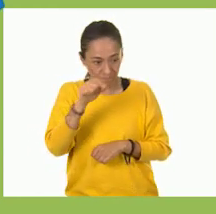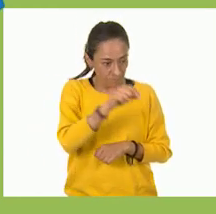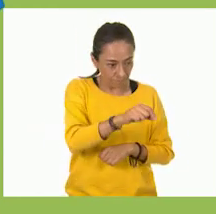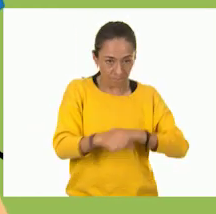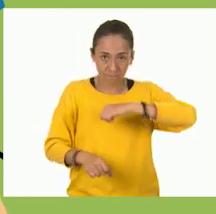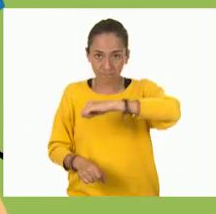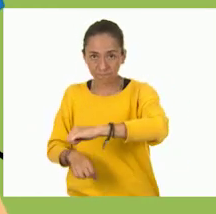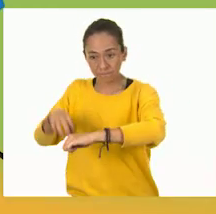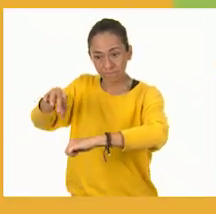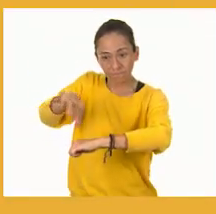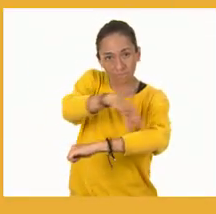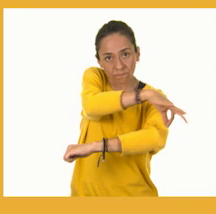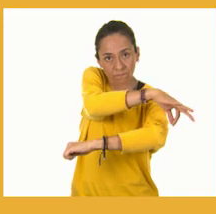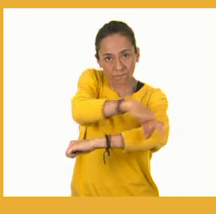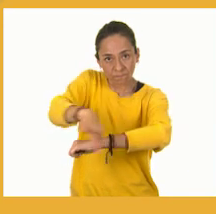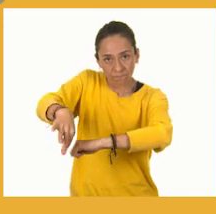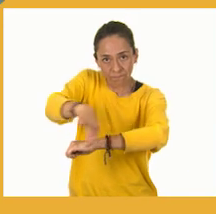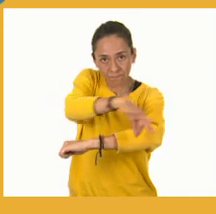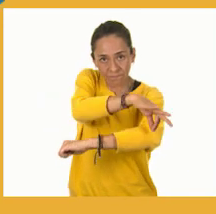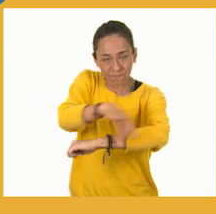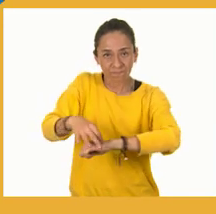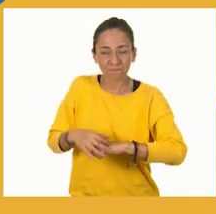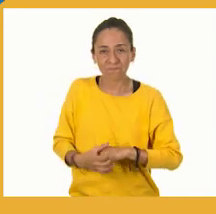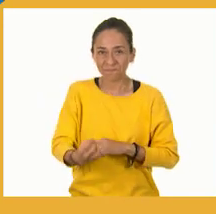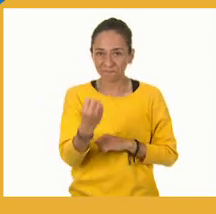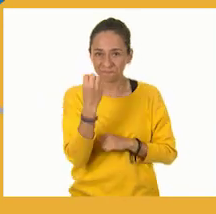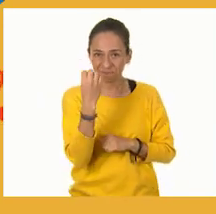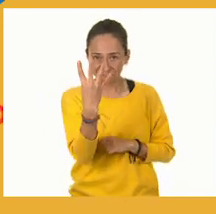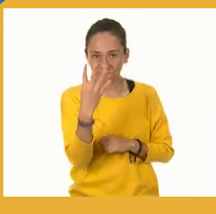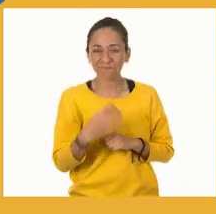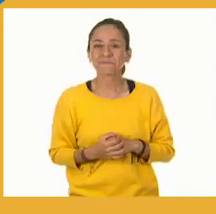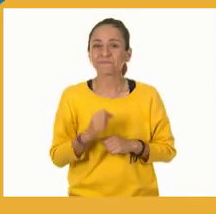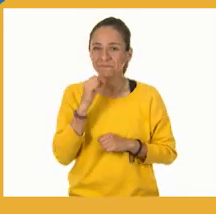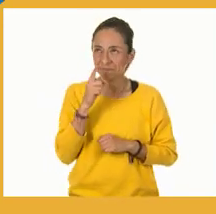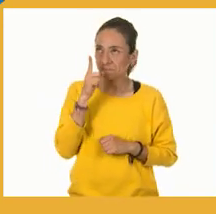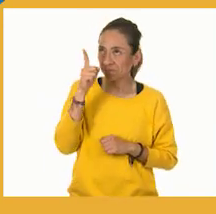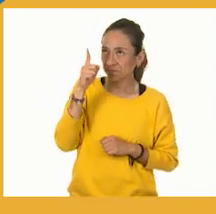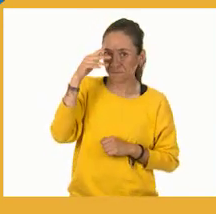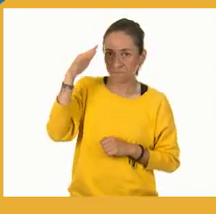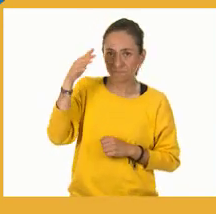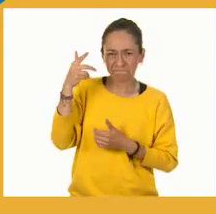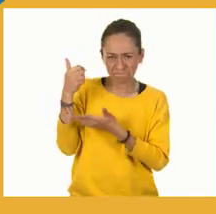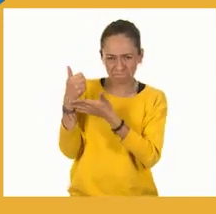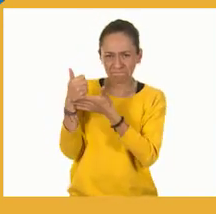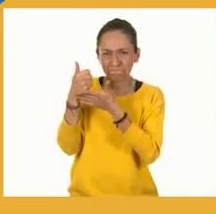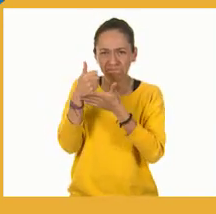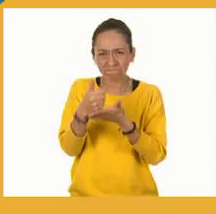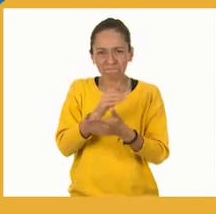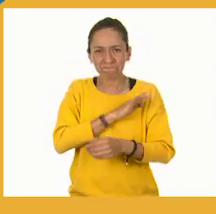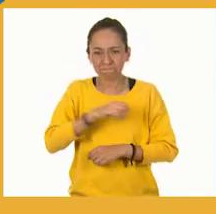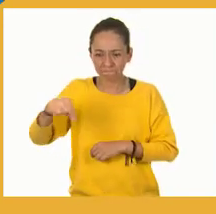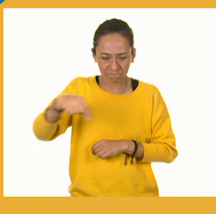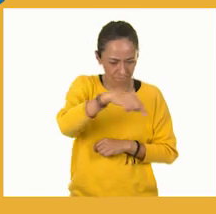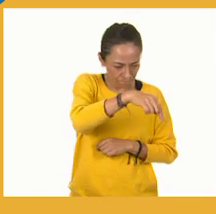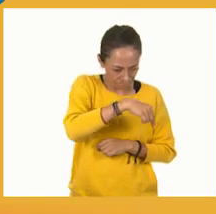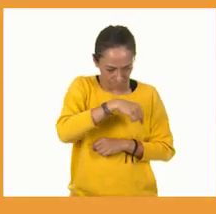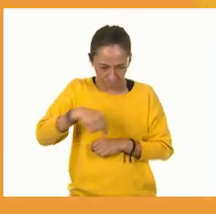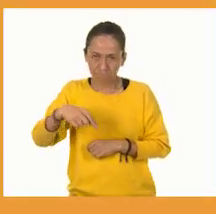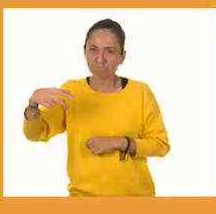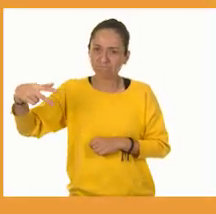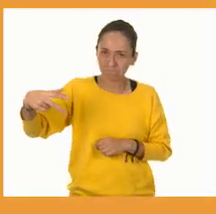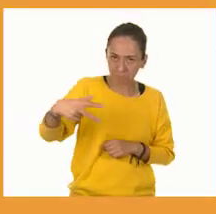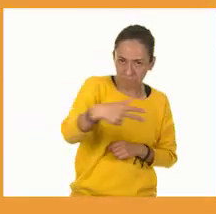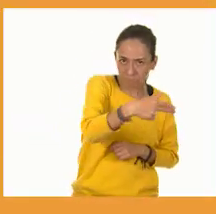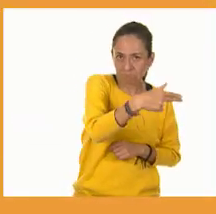horizontal entre los dos puntos. 4. Con ayuda de un adulto, corta sobre la línea horizontal que